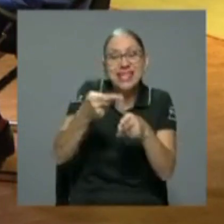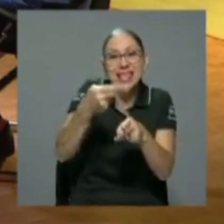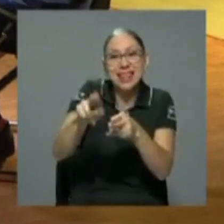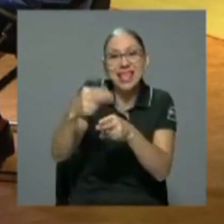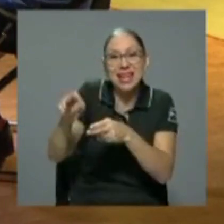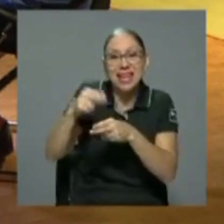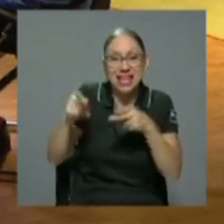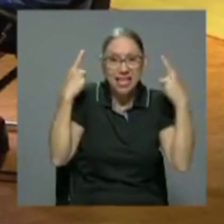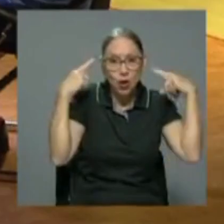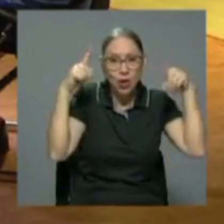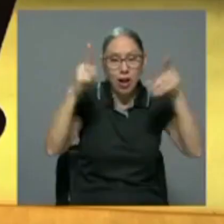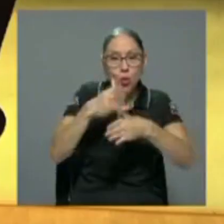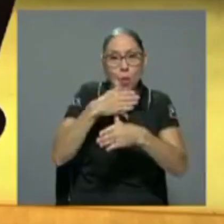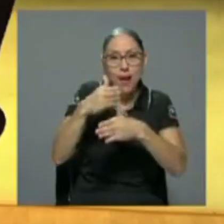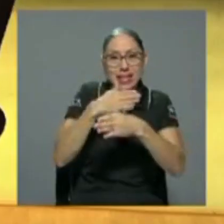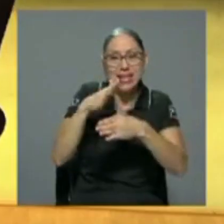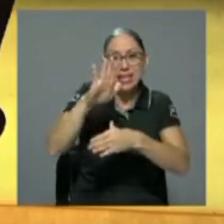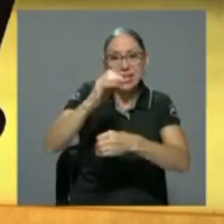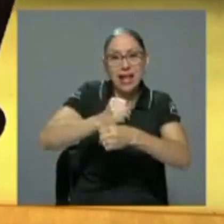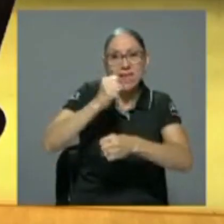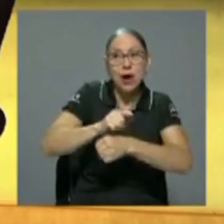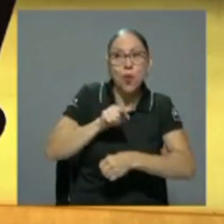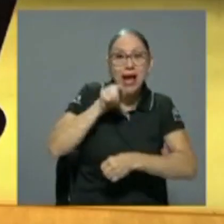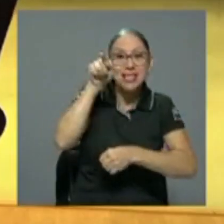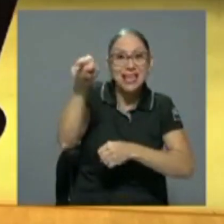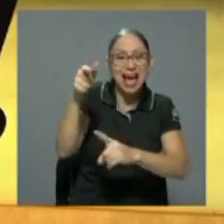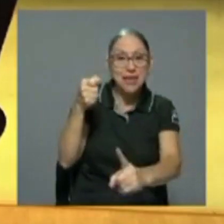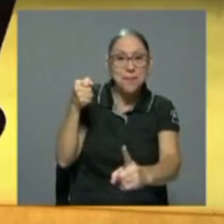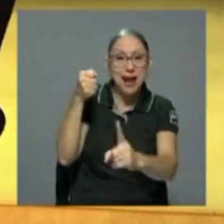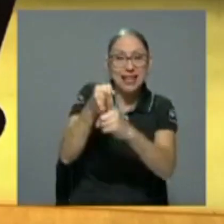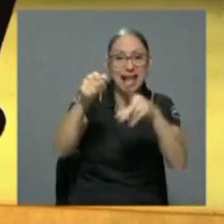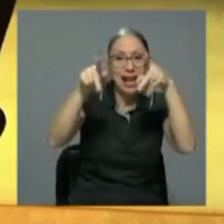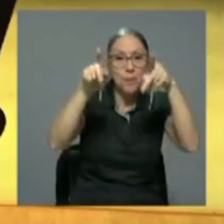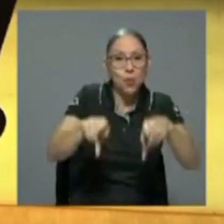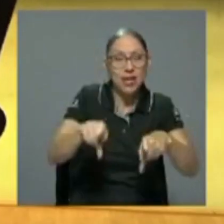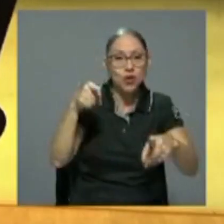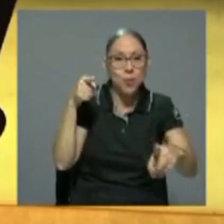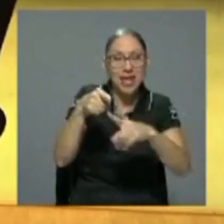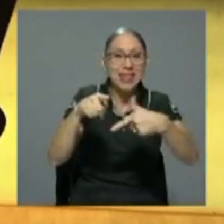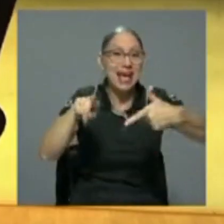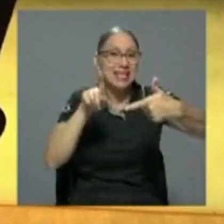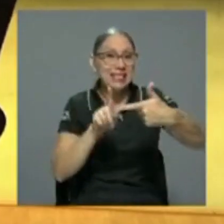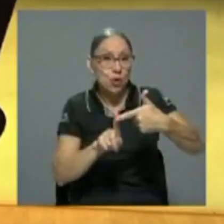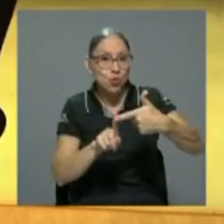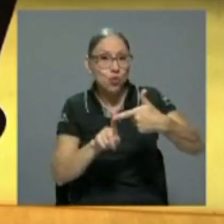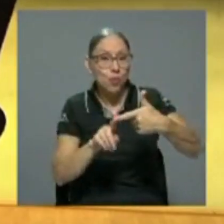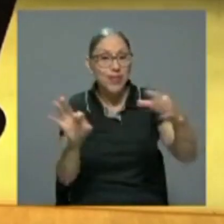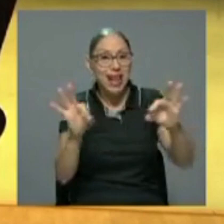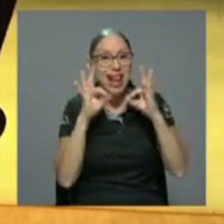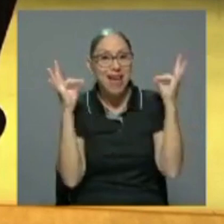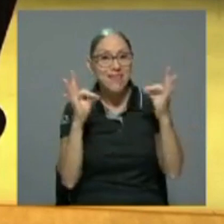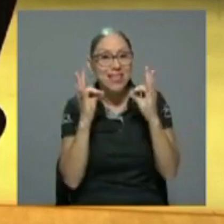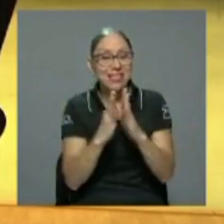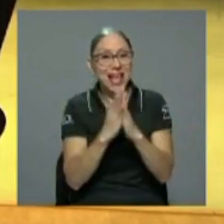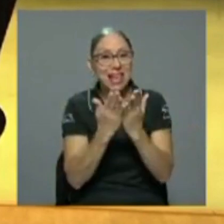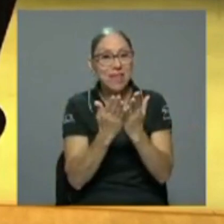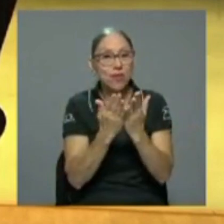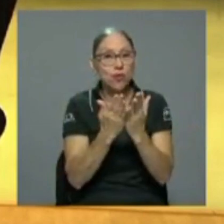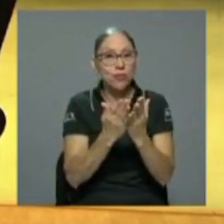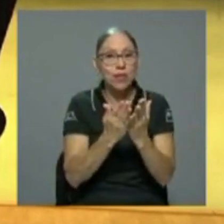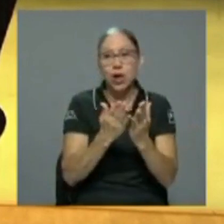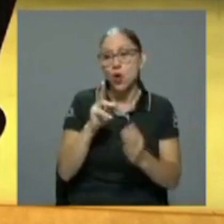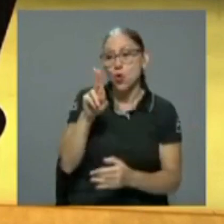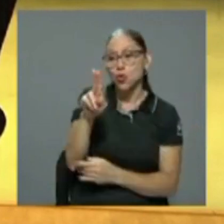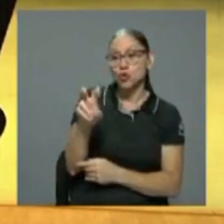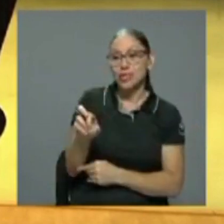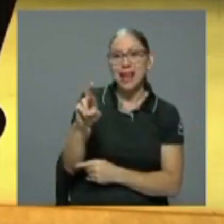su trabajo allá e impactar a la población meta. El segundo, la fiesta del libro, que nunca la UCR había llevado a cabo